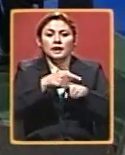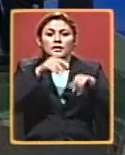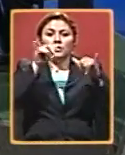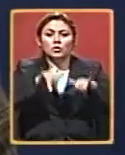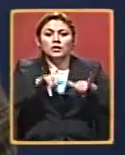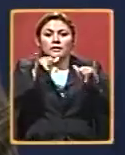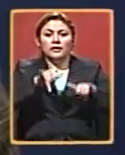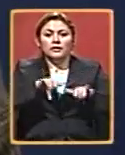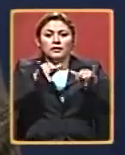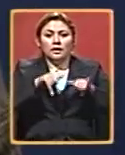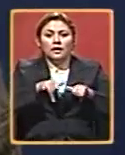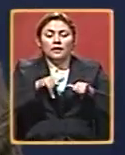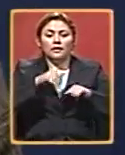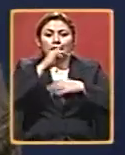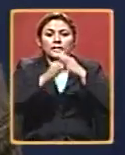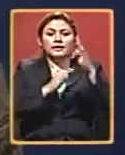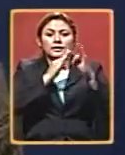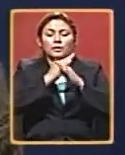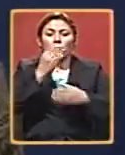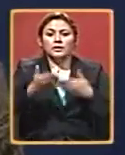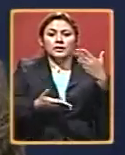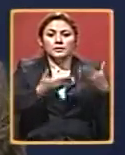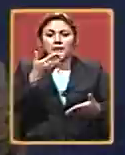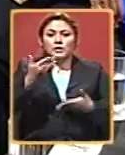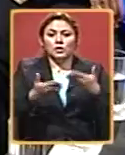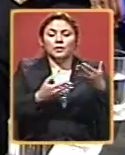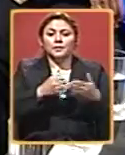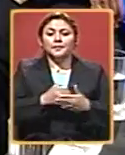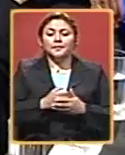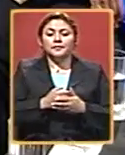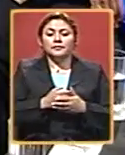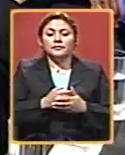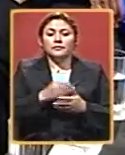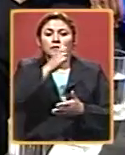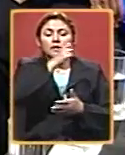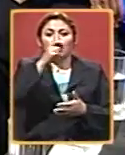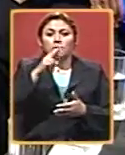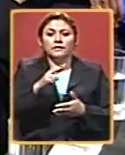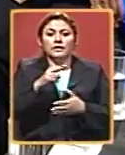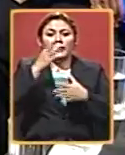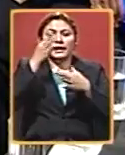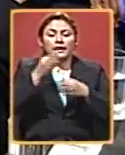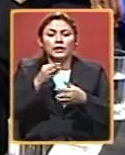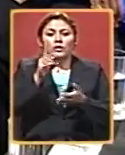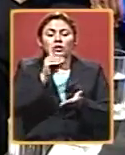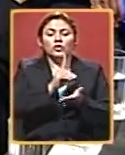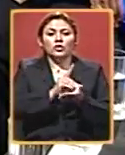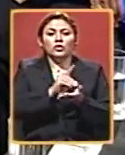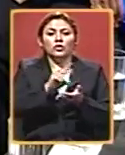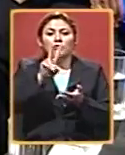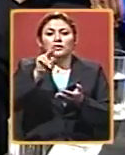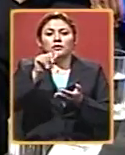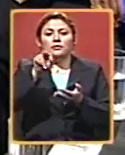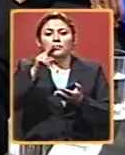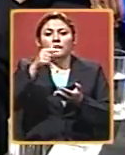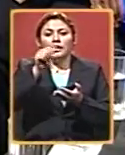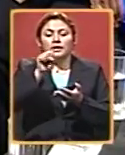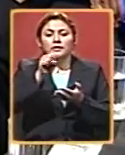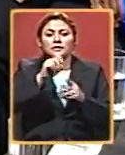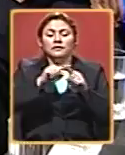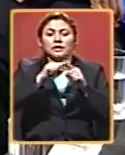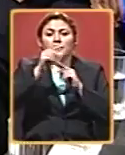sostenibilidad en ese tipo de servicios. En Costa Rica, bueno, creo que el doctor Vargas lo va a explicar, hay varios tipos de